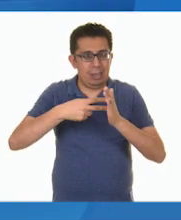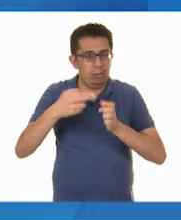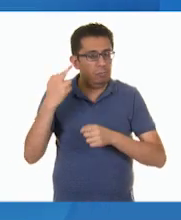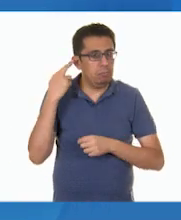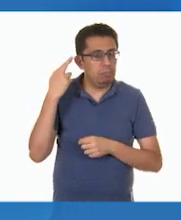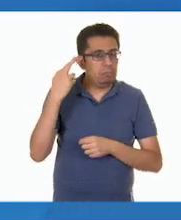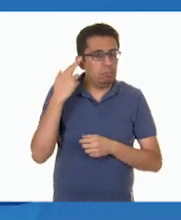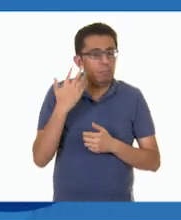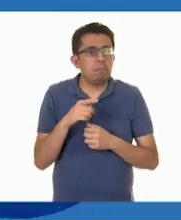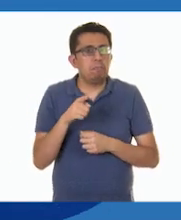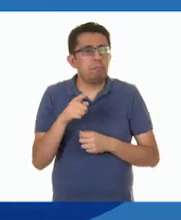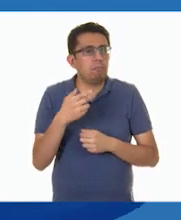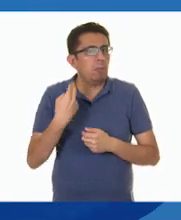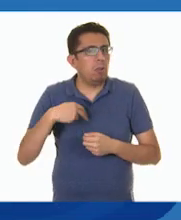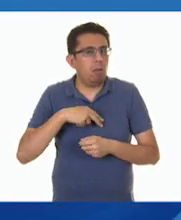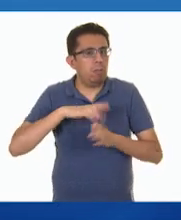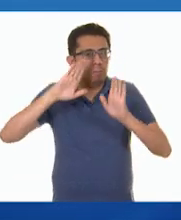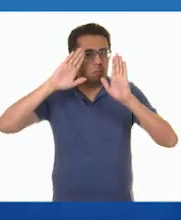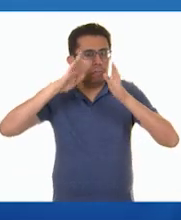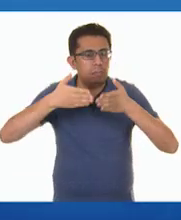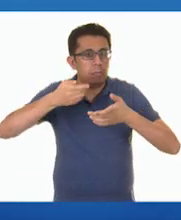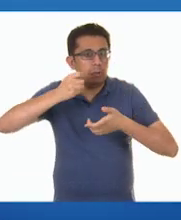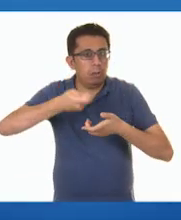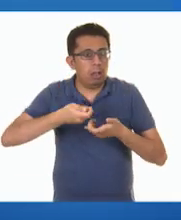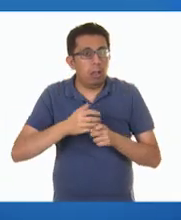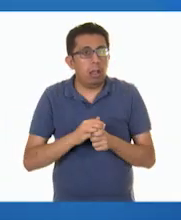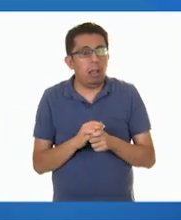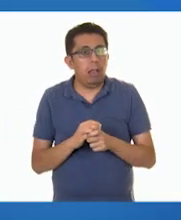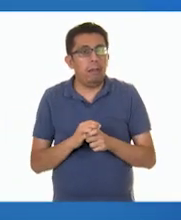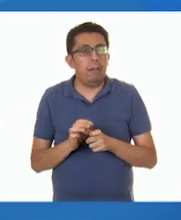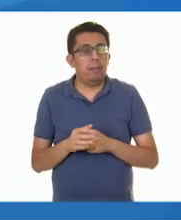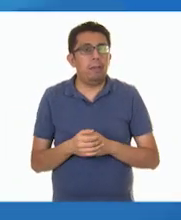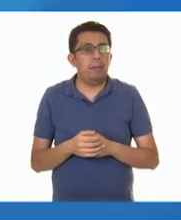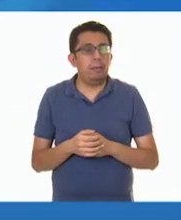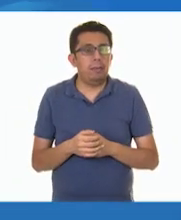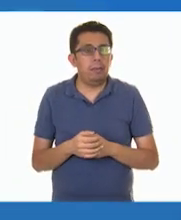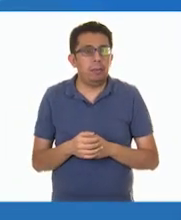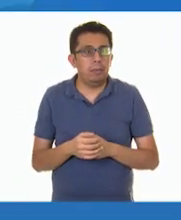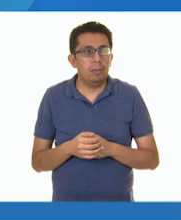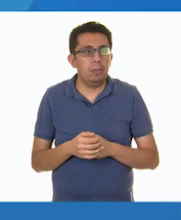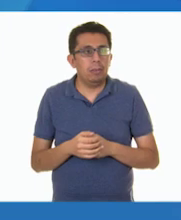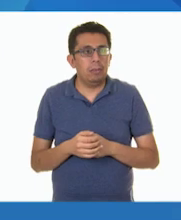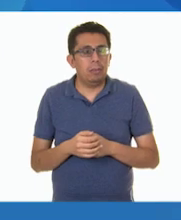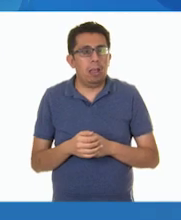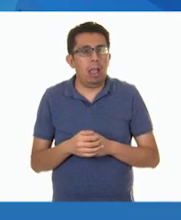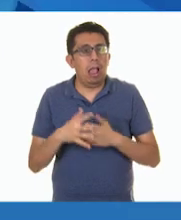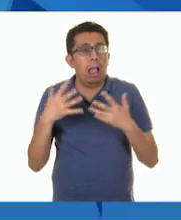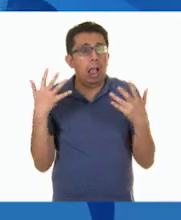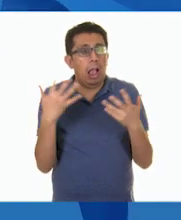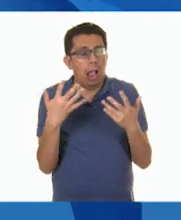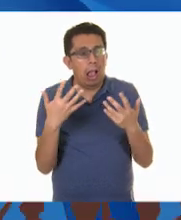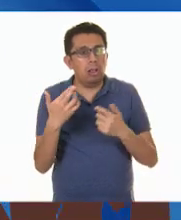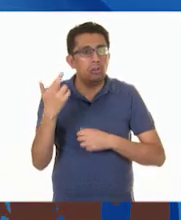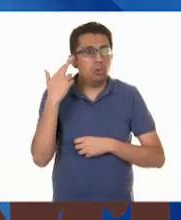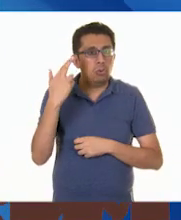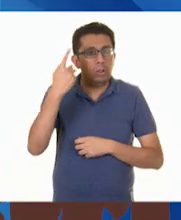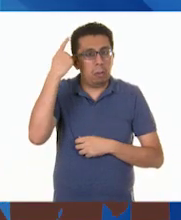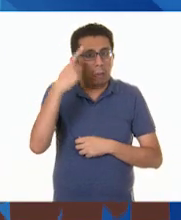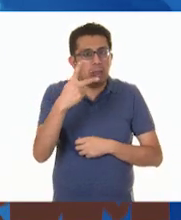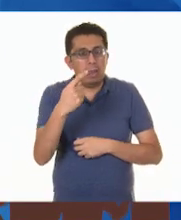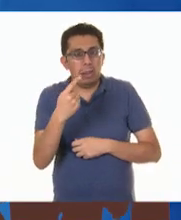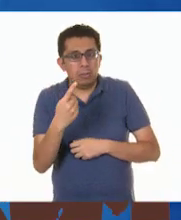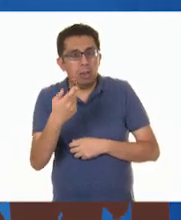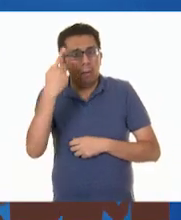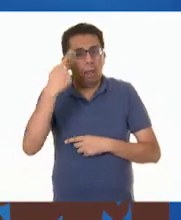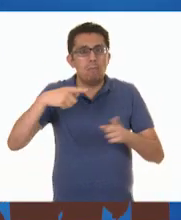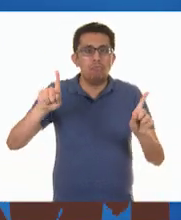Un ingeniero de sonido se dedica a recrear atmósferas ya sea en tele, en conciertos, en teatro,